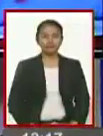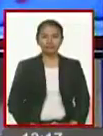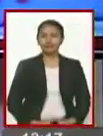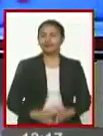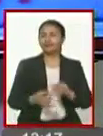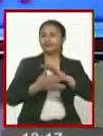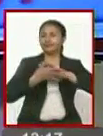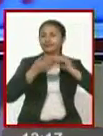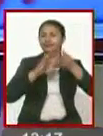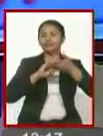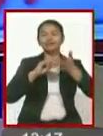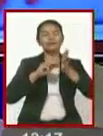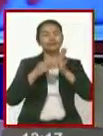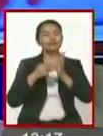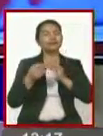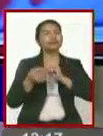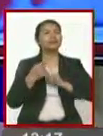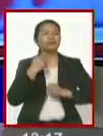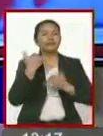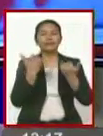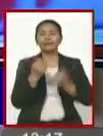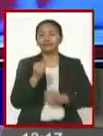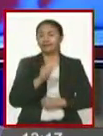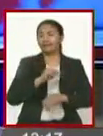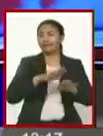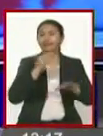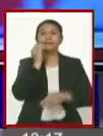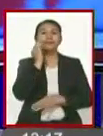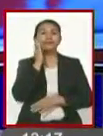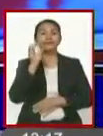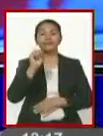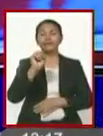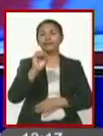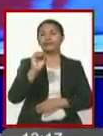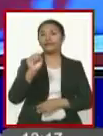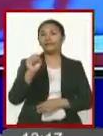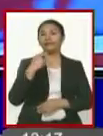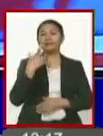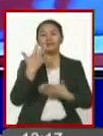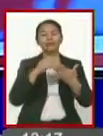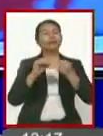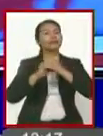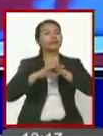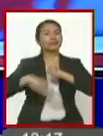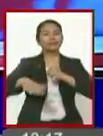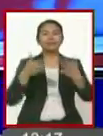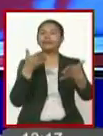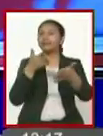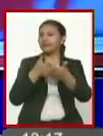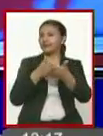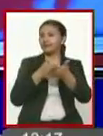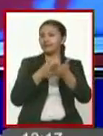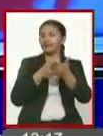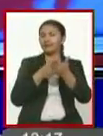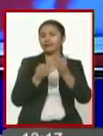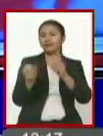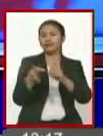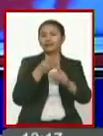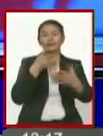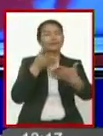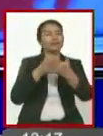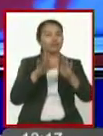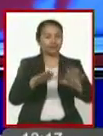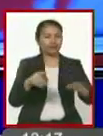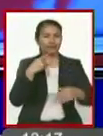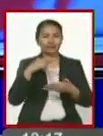en relación a estas imágenes les contamos que hoy la aldea infantil se realizó una campaña en contra de la violencia a los